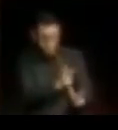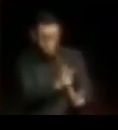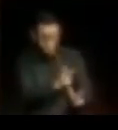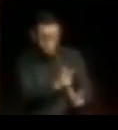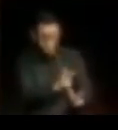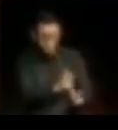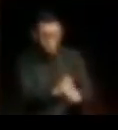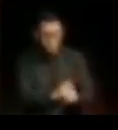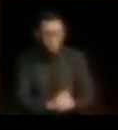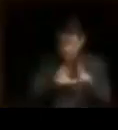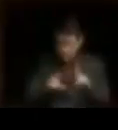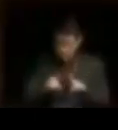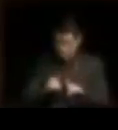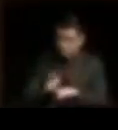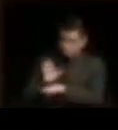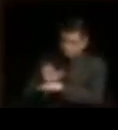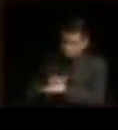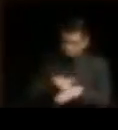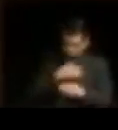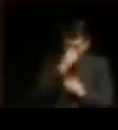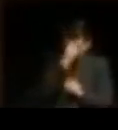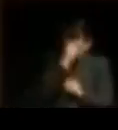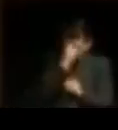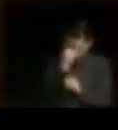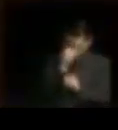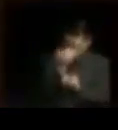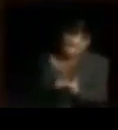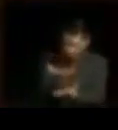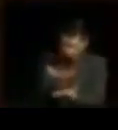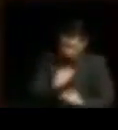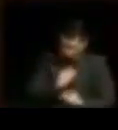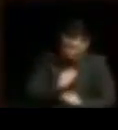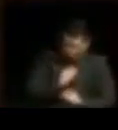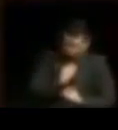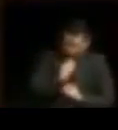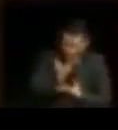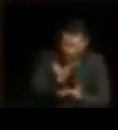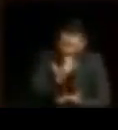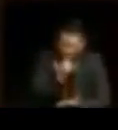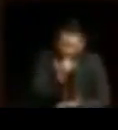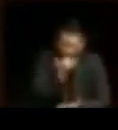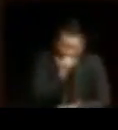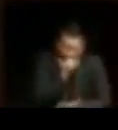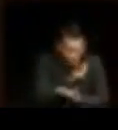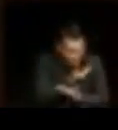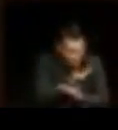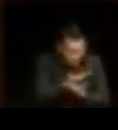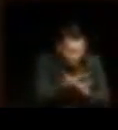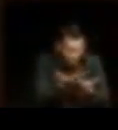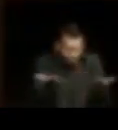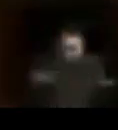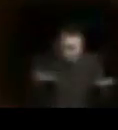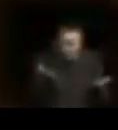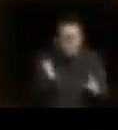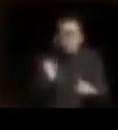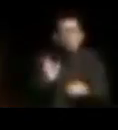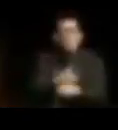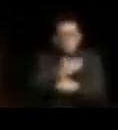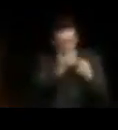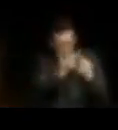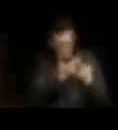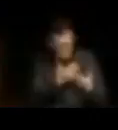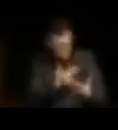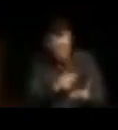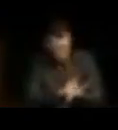hijos. Les ofrezco una disculpa pública por la violación a